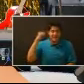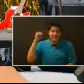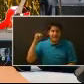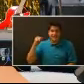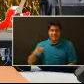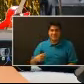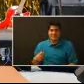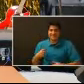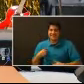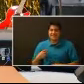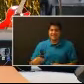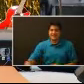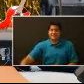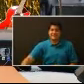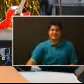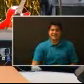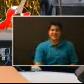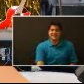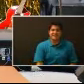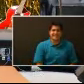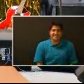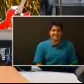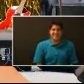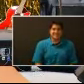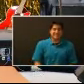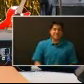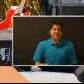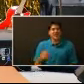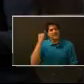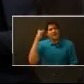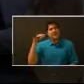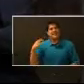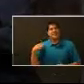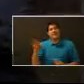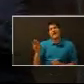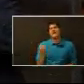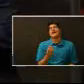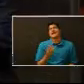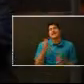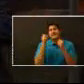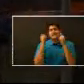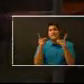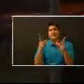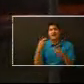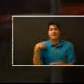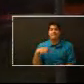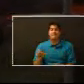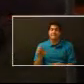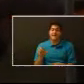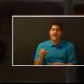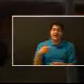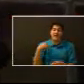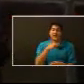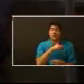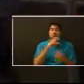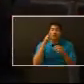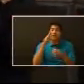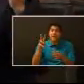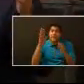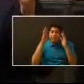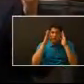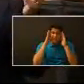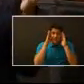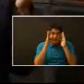a despertar, para qué nos tienen que despertar, para que podamos advertir, podamos darnos cuenta, para que podamos